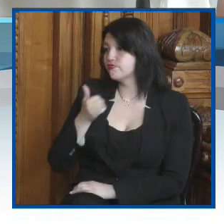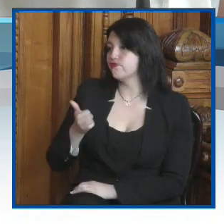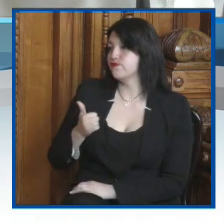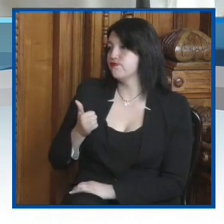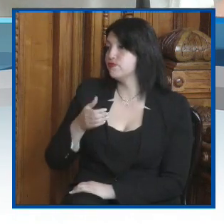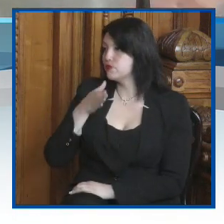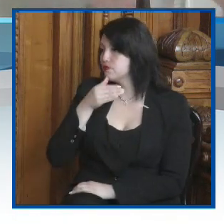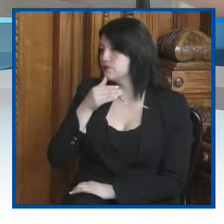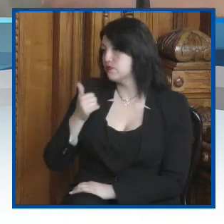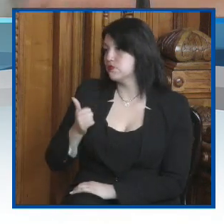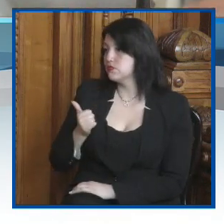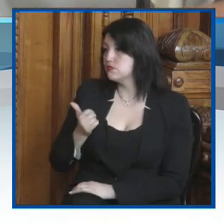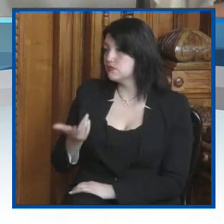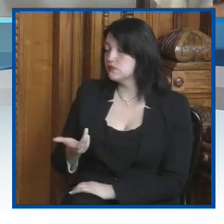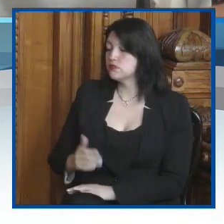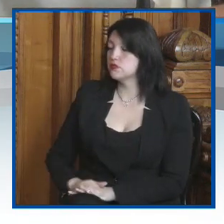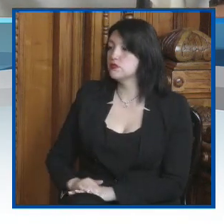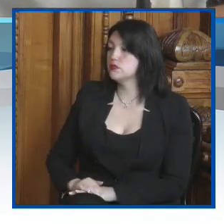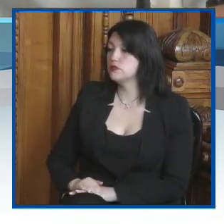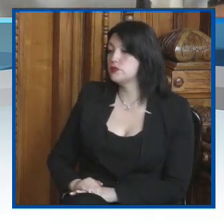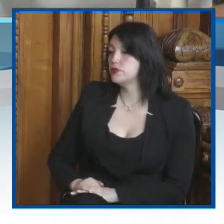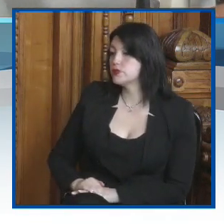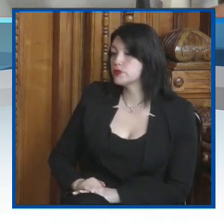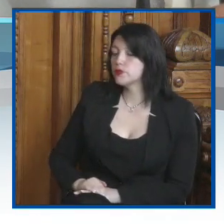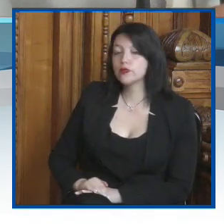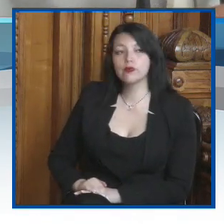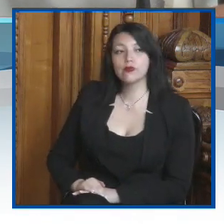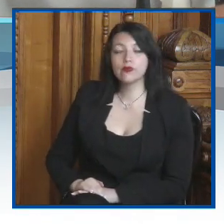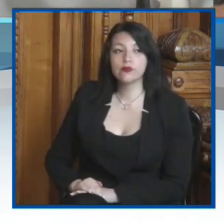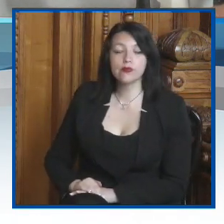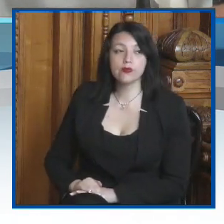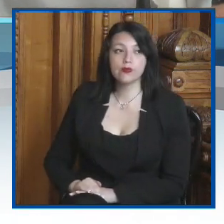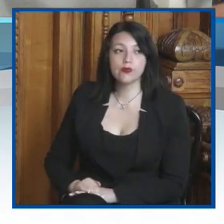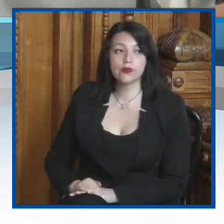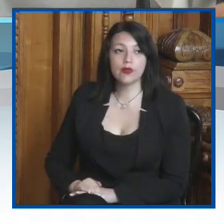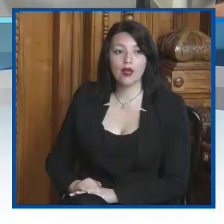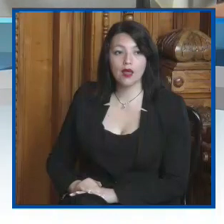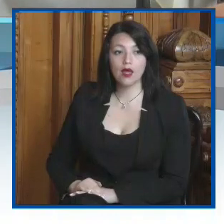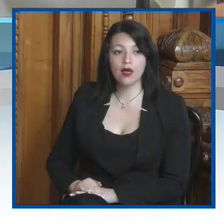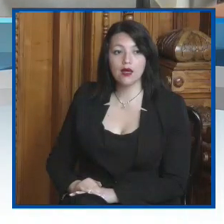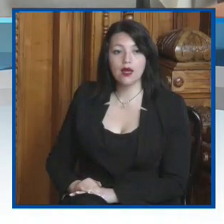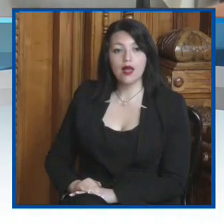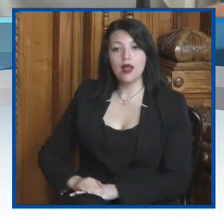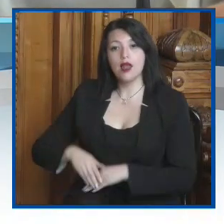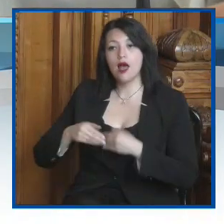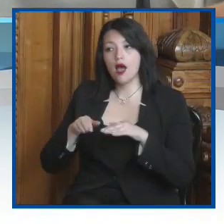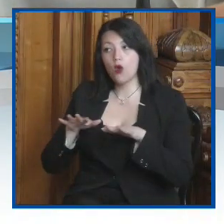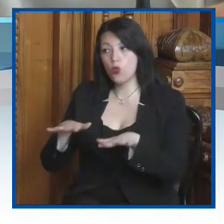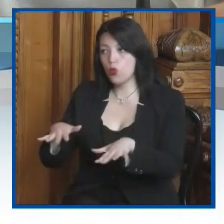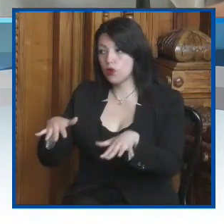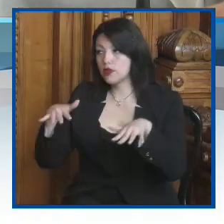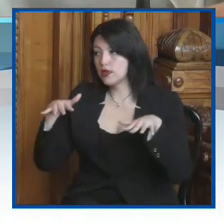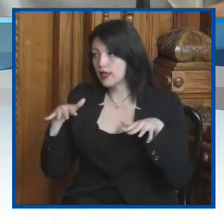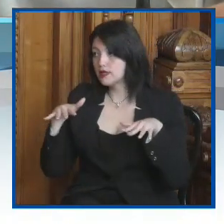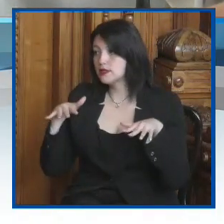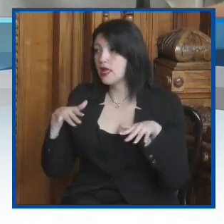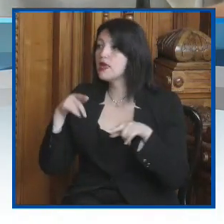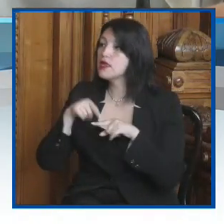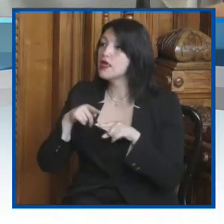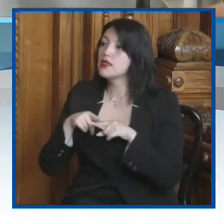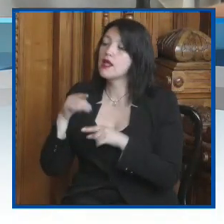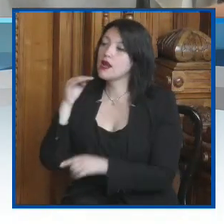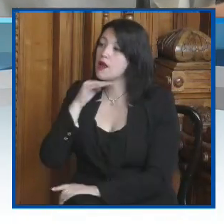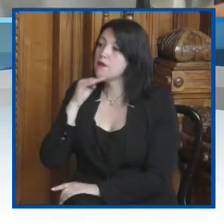revisión de esos incumplimientos. Con lo cual, a través de la audiencia y de esta